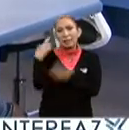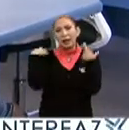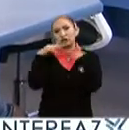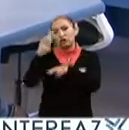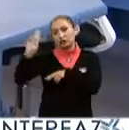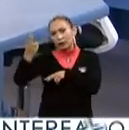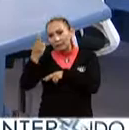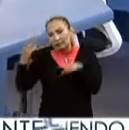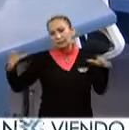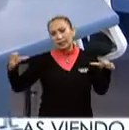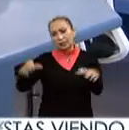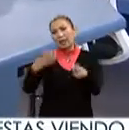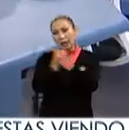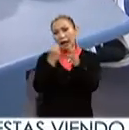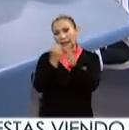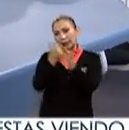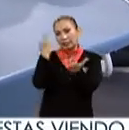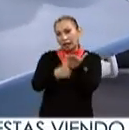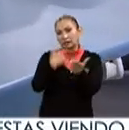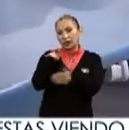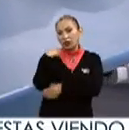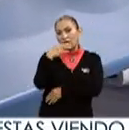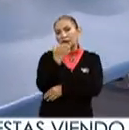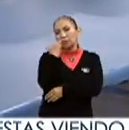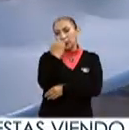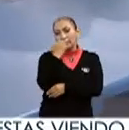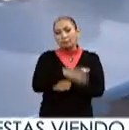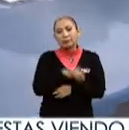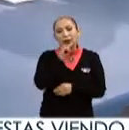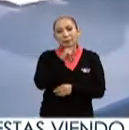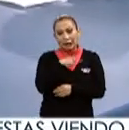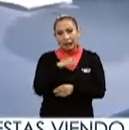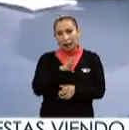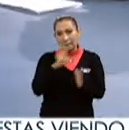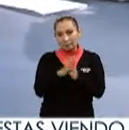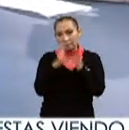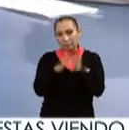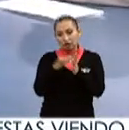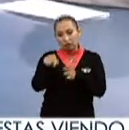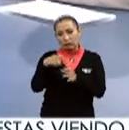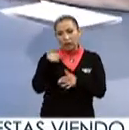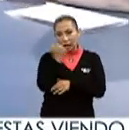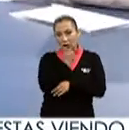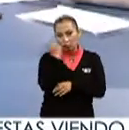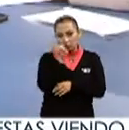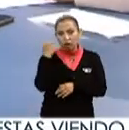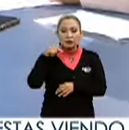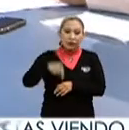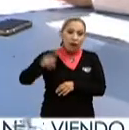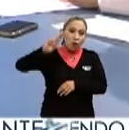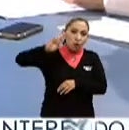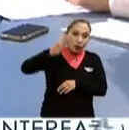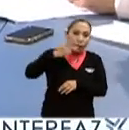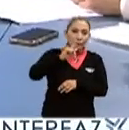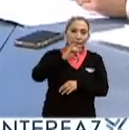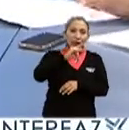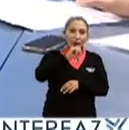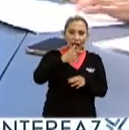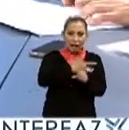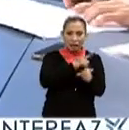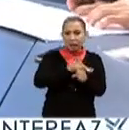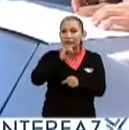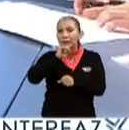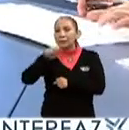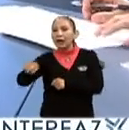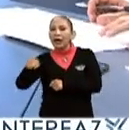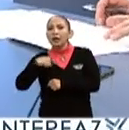profesores universitarios que dan clase ahí dentro del colegio. Sí. Y también tuvimos la participación estudiantil, tanto de la Universidad Pedagógica Nacional como